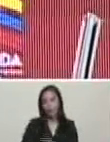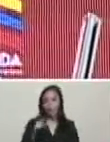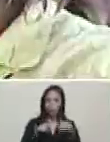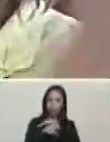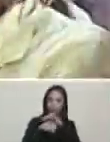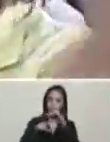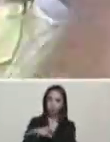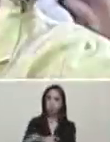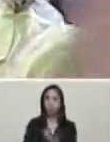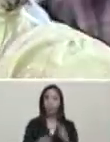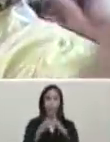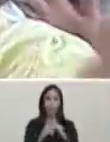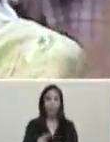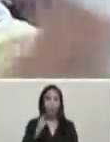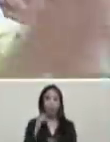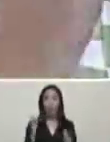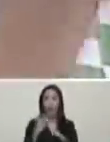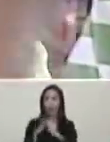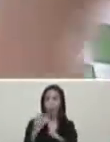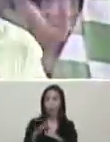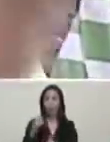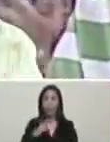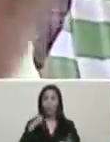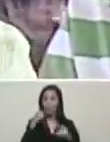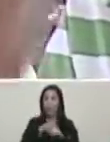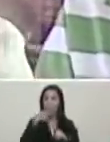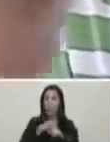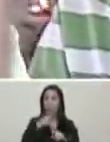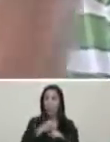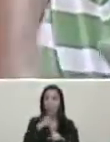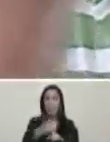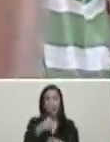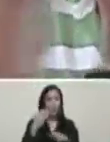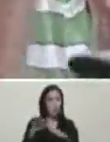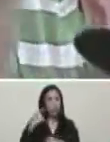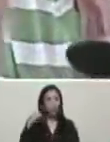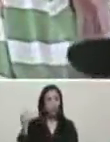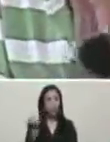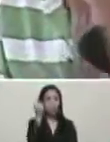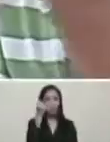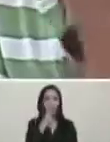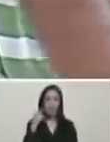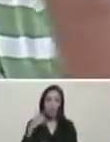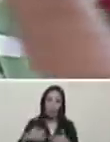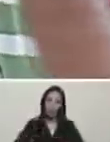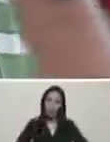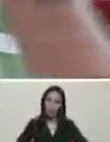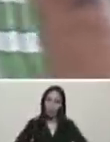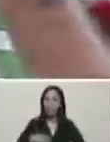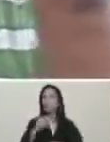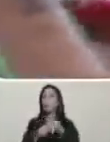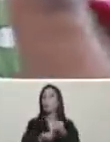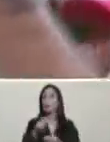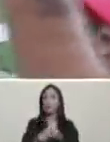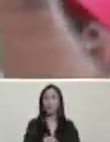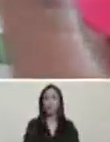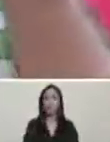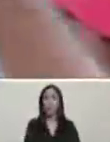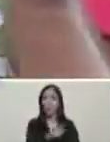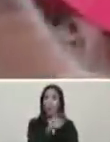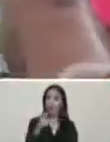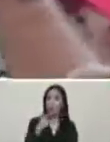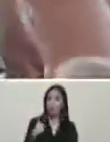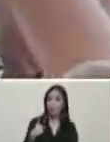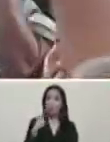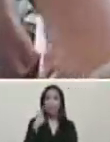que cumplirla llueva, truene o relampaguee. Tenemos que cumplir esa meta. Ustedes me dicen que hace